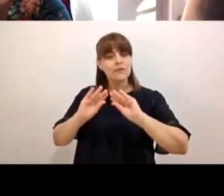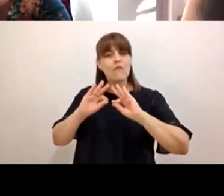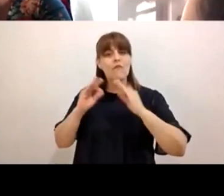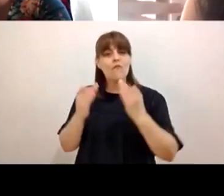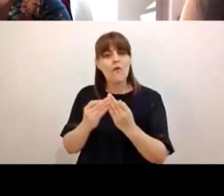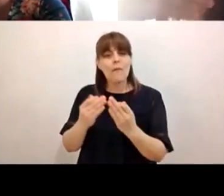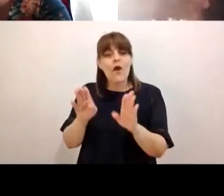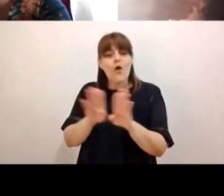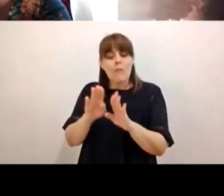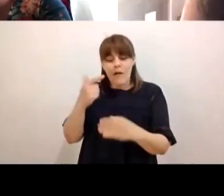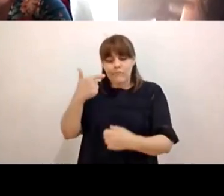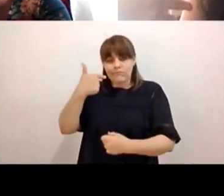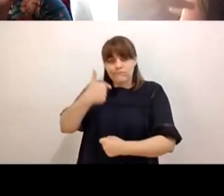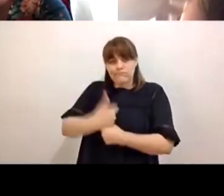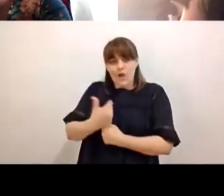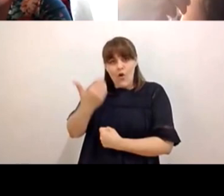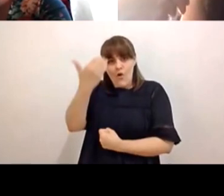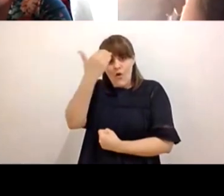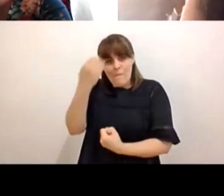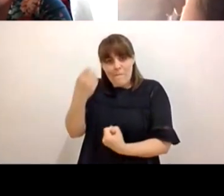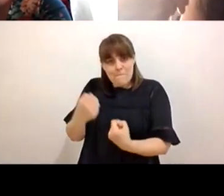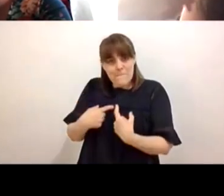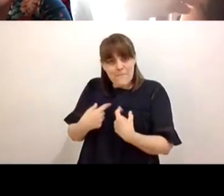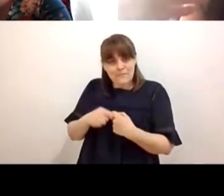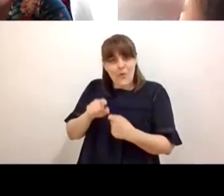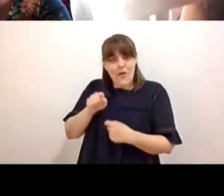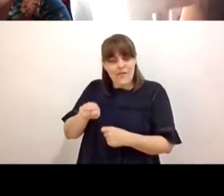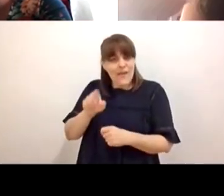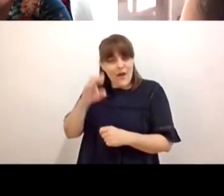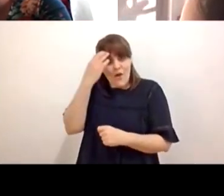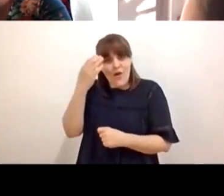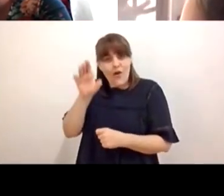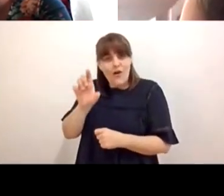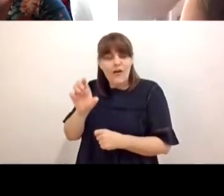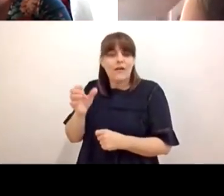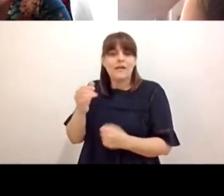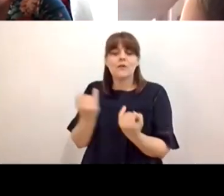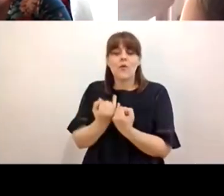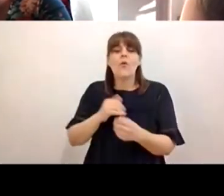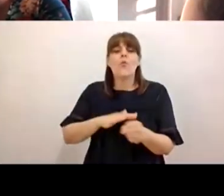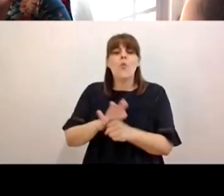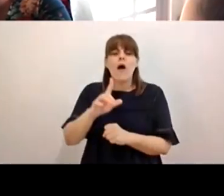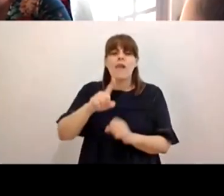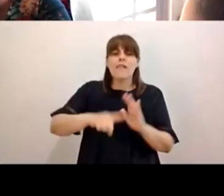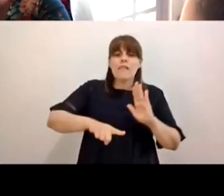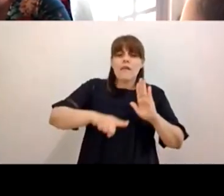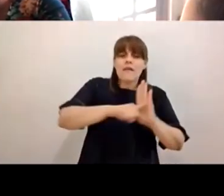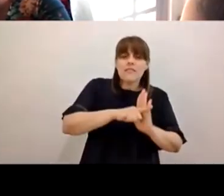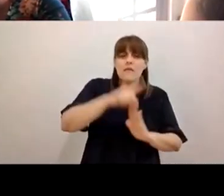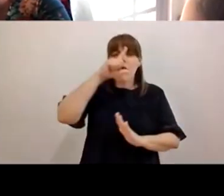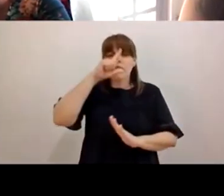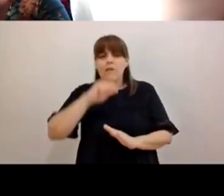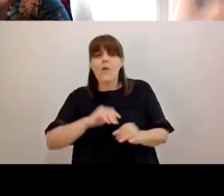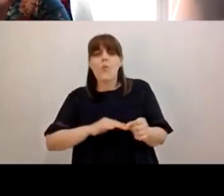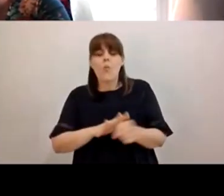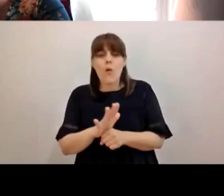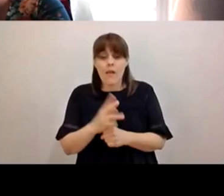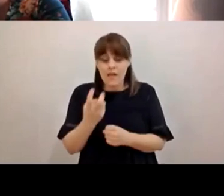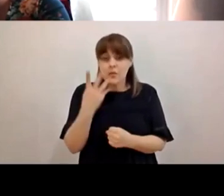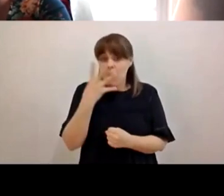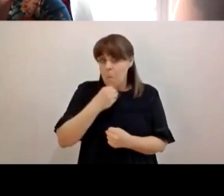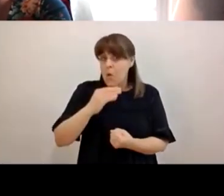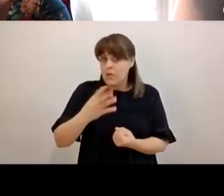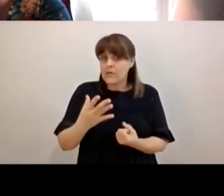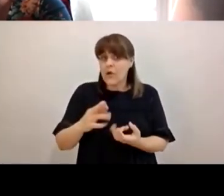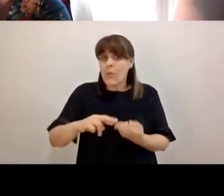y a ser capaz de reconocer sus fallas y eso nos ha generado una relación muy bonita lo horizontal